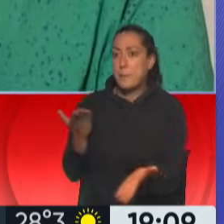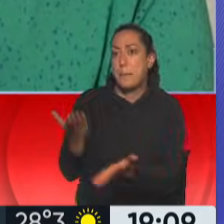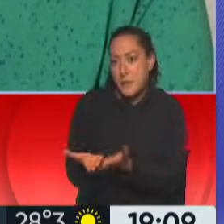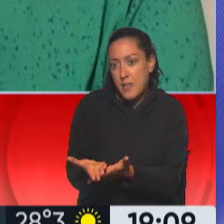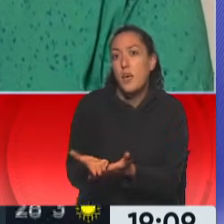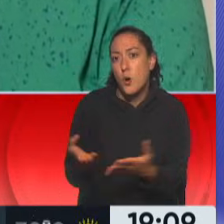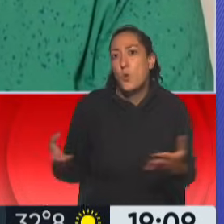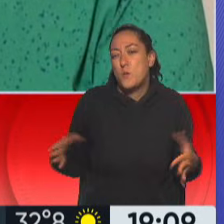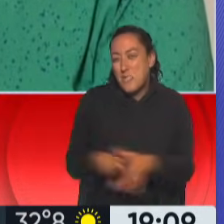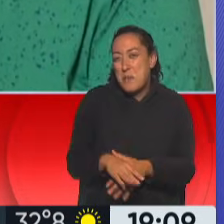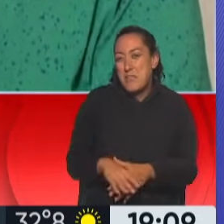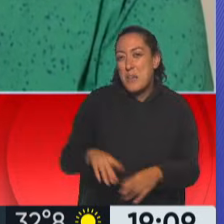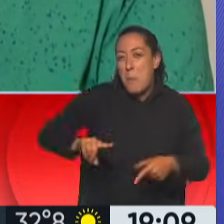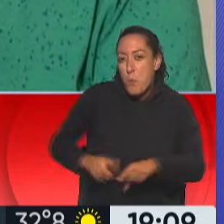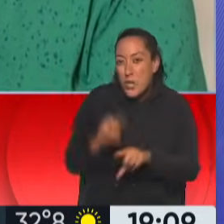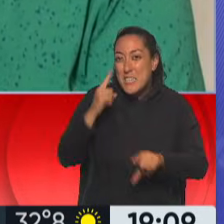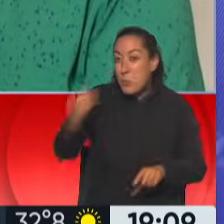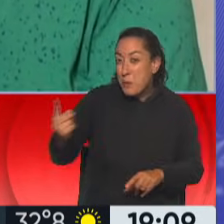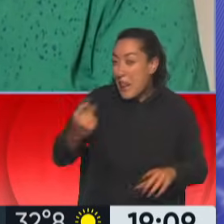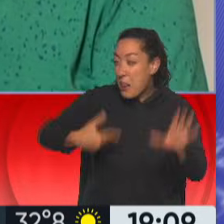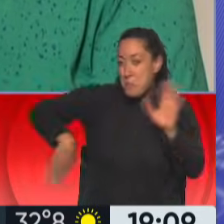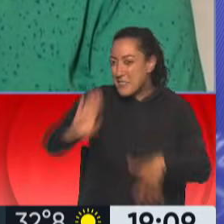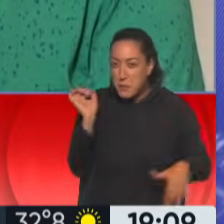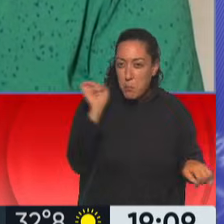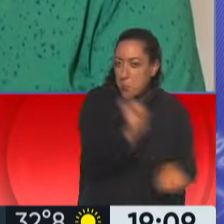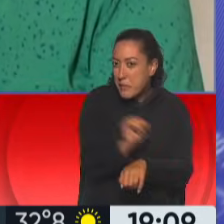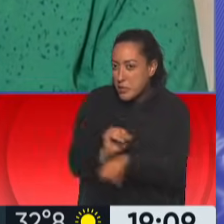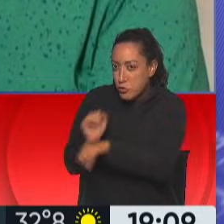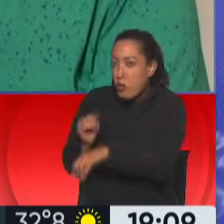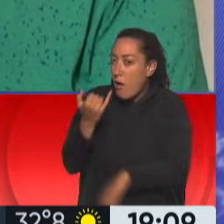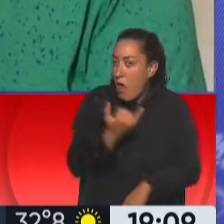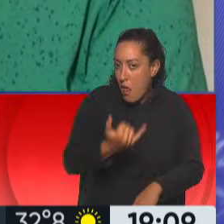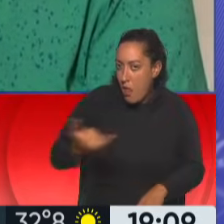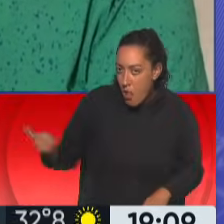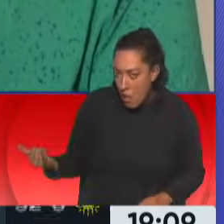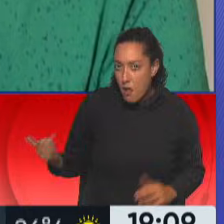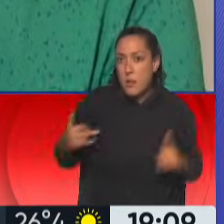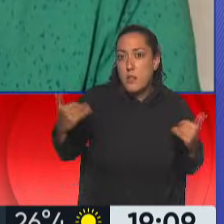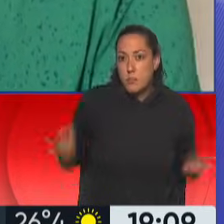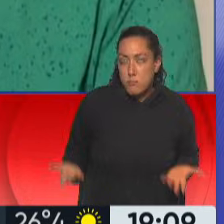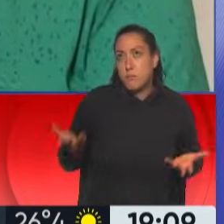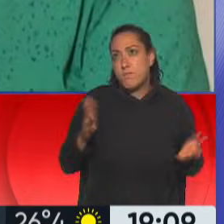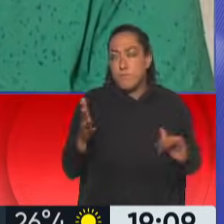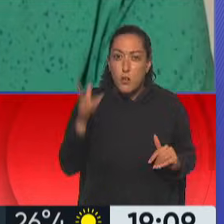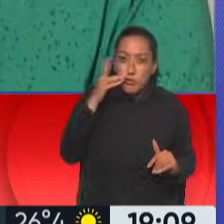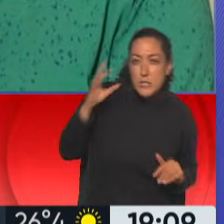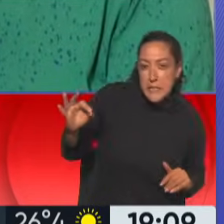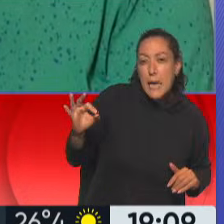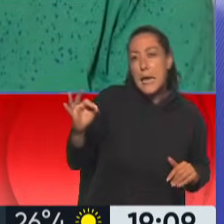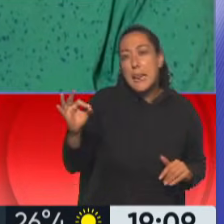presos políticos. Hay más de 1000 presos políticos y hay creo más de